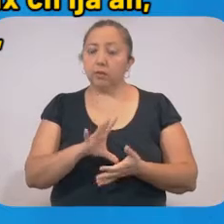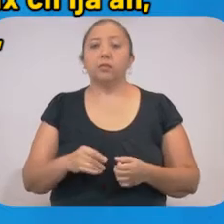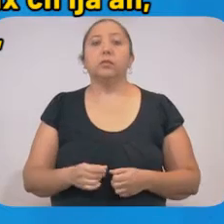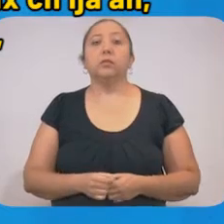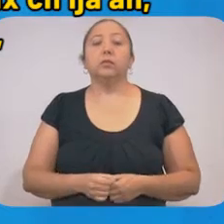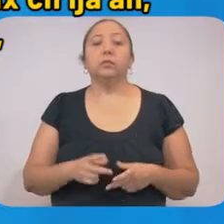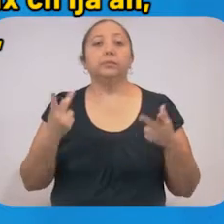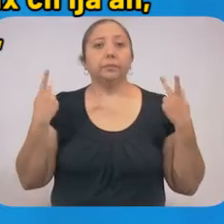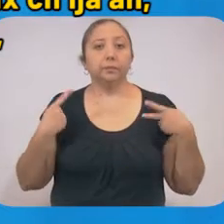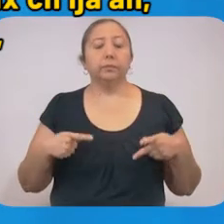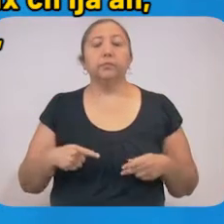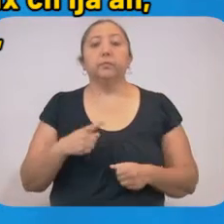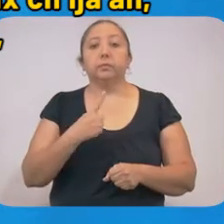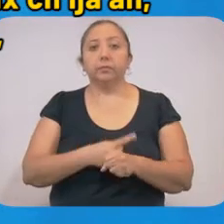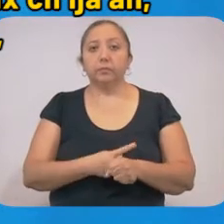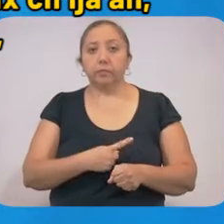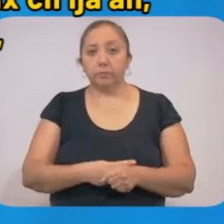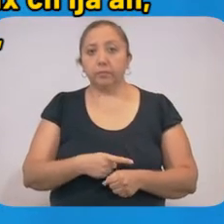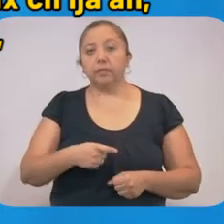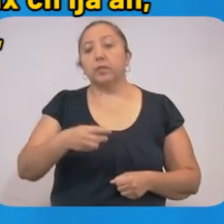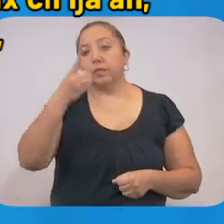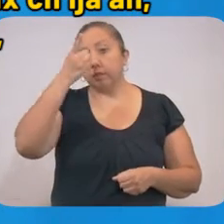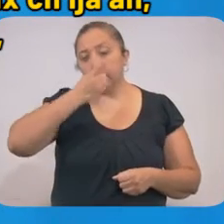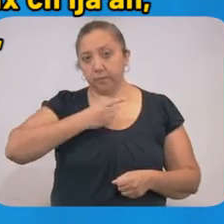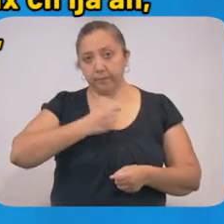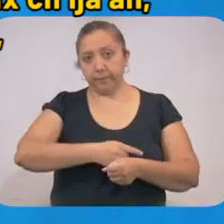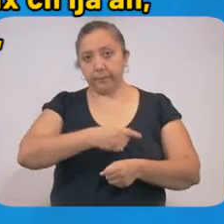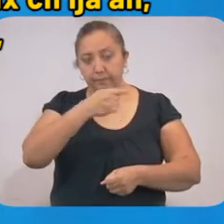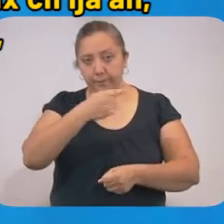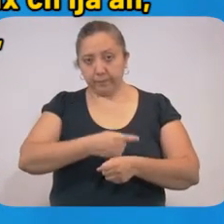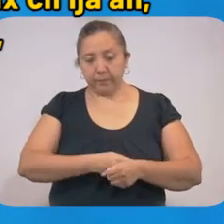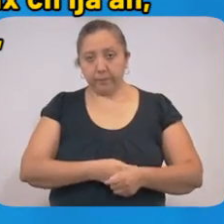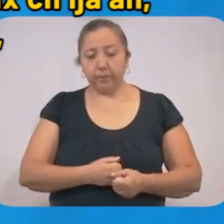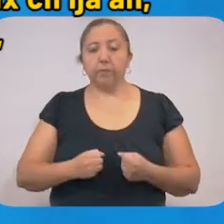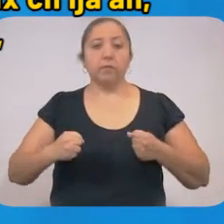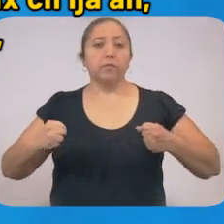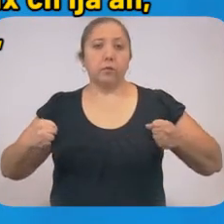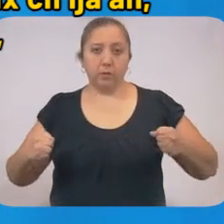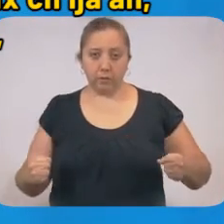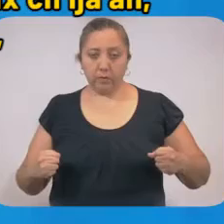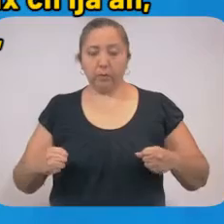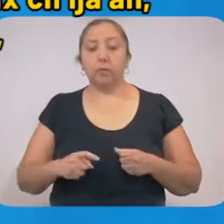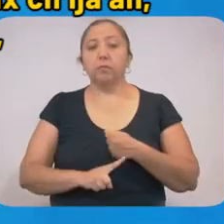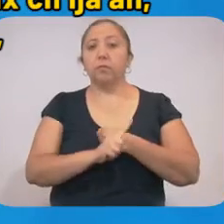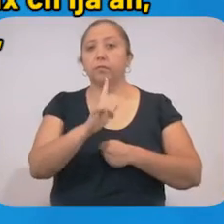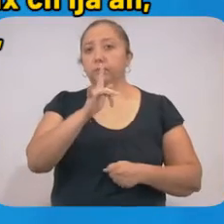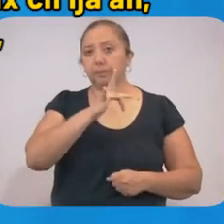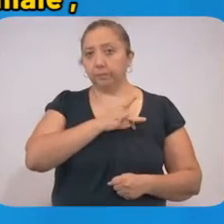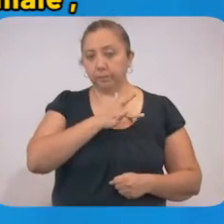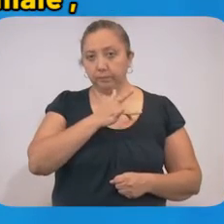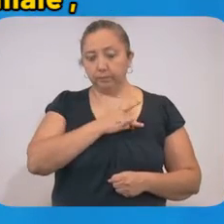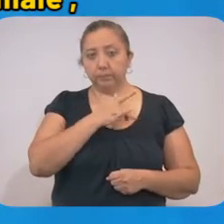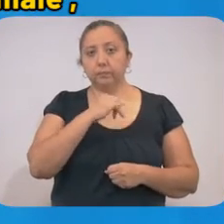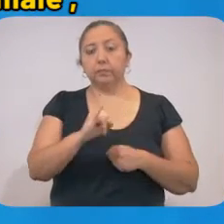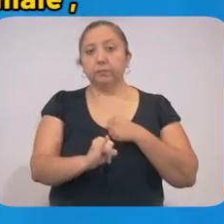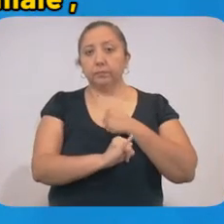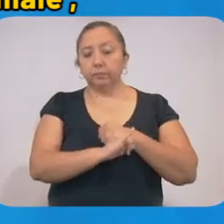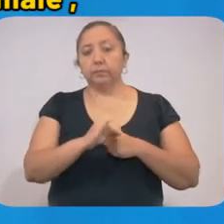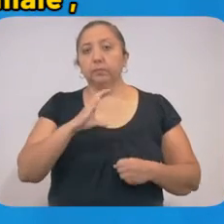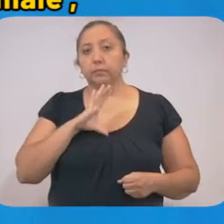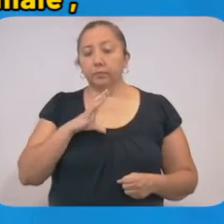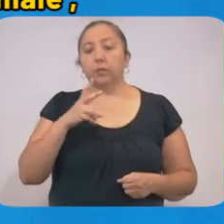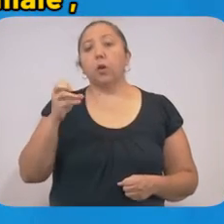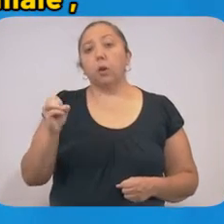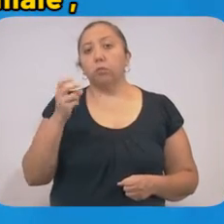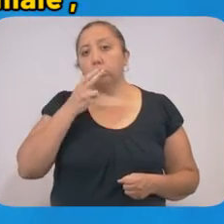discapacidad, personas con padecimientos como diabetes, hipertensión, sobrepeso, problemas cardíacos, VIH, cáncer